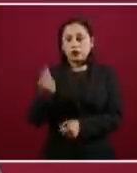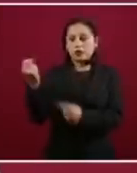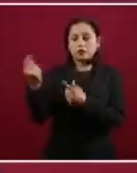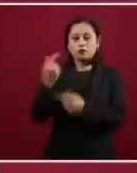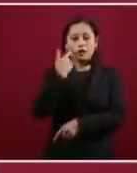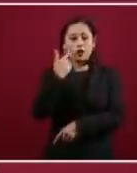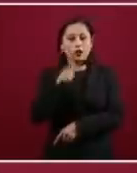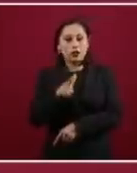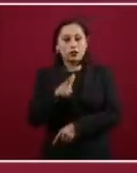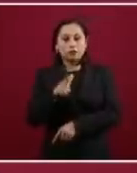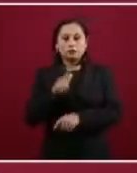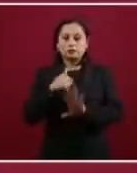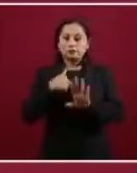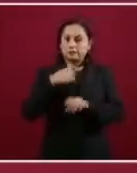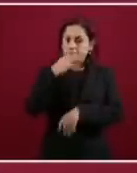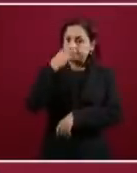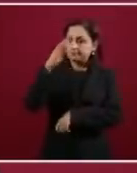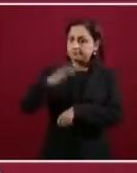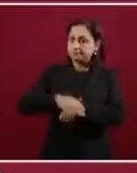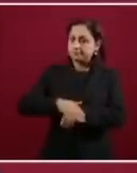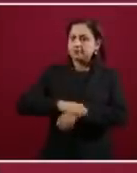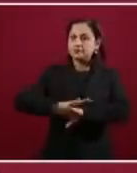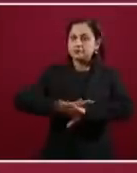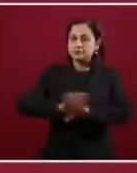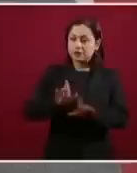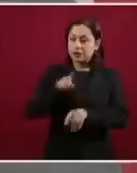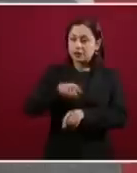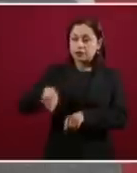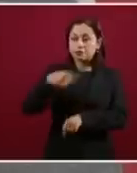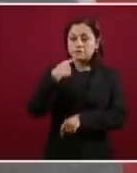se cumplió con sus demandas,